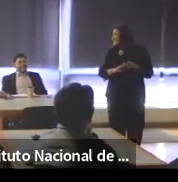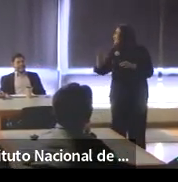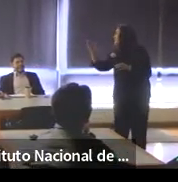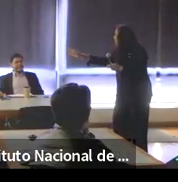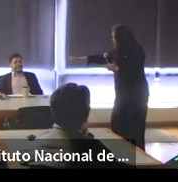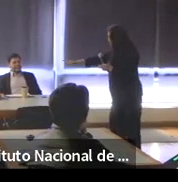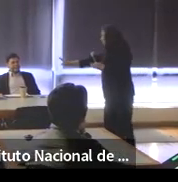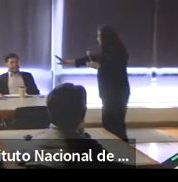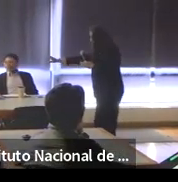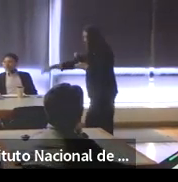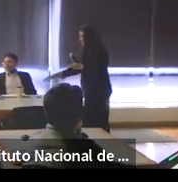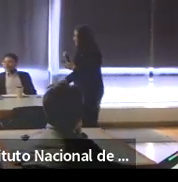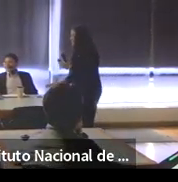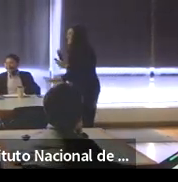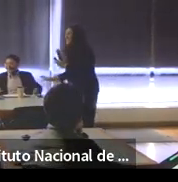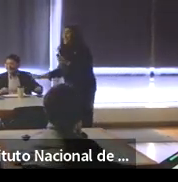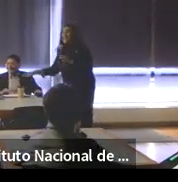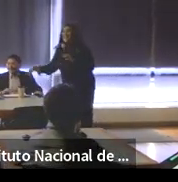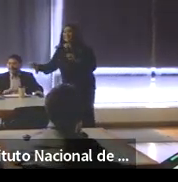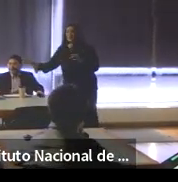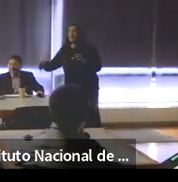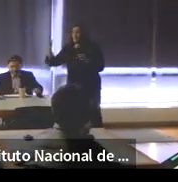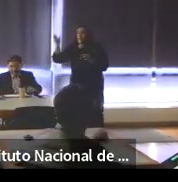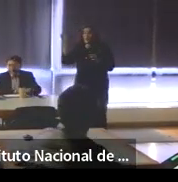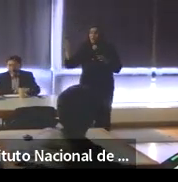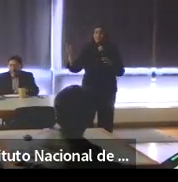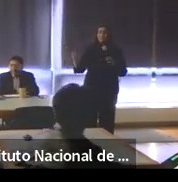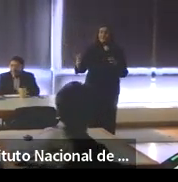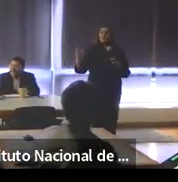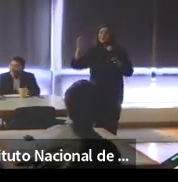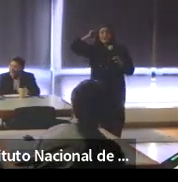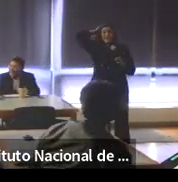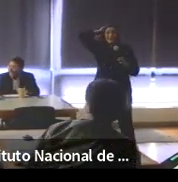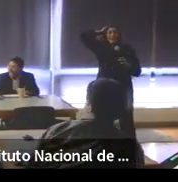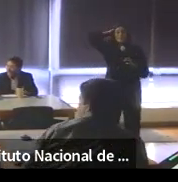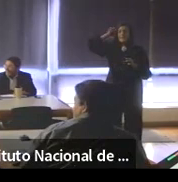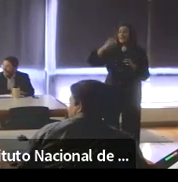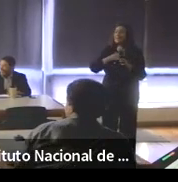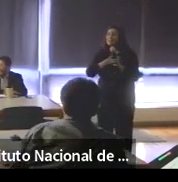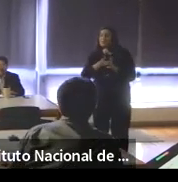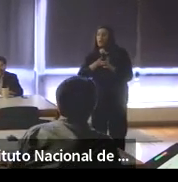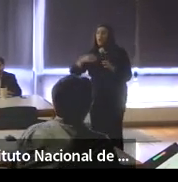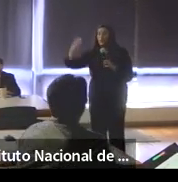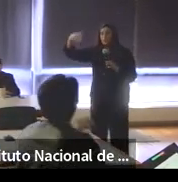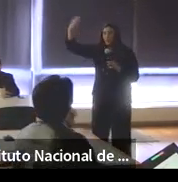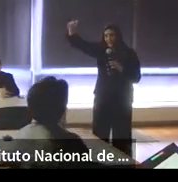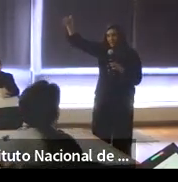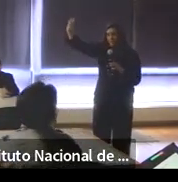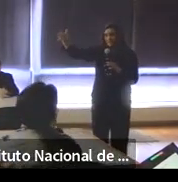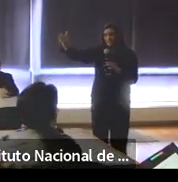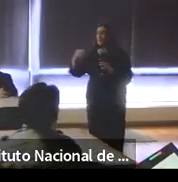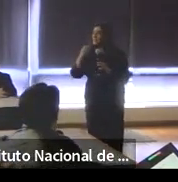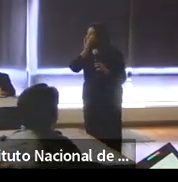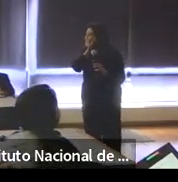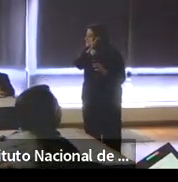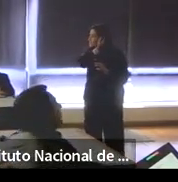ese es un supuesto no O sea bueno es que eso sucede en mi en el IMSS no sucede